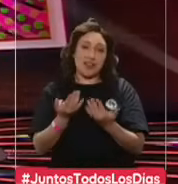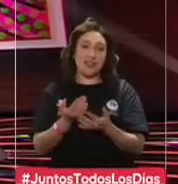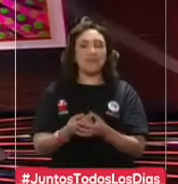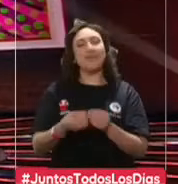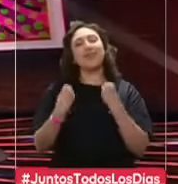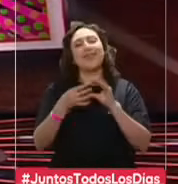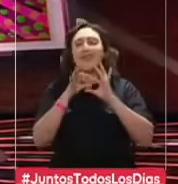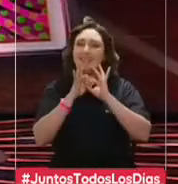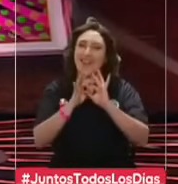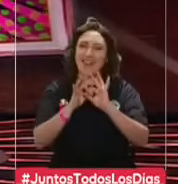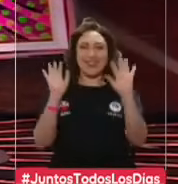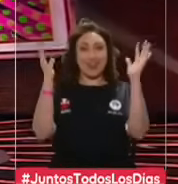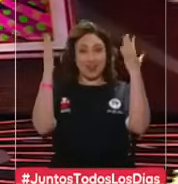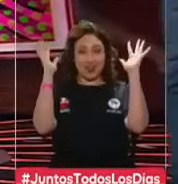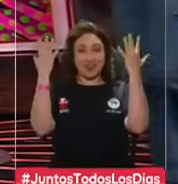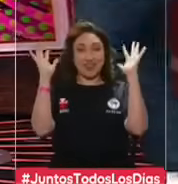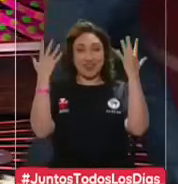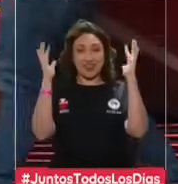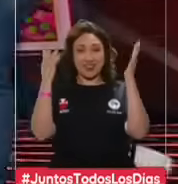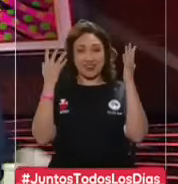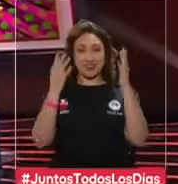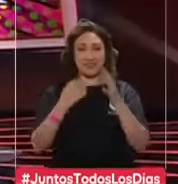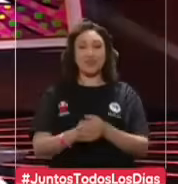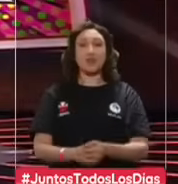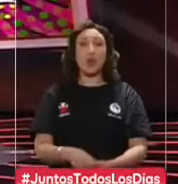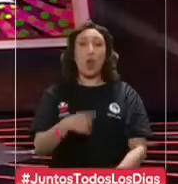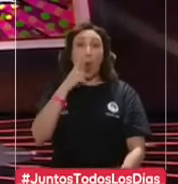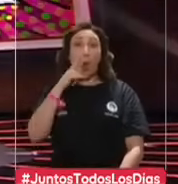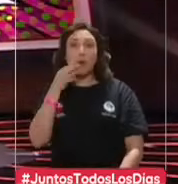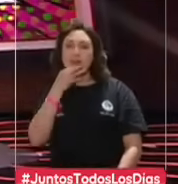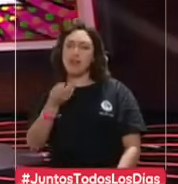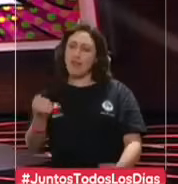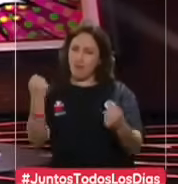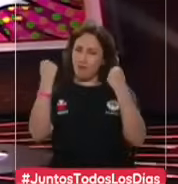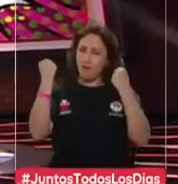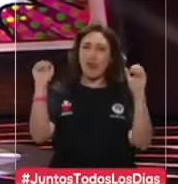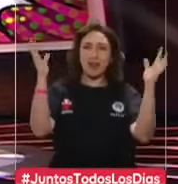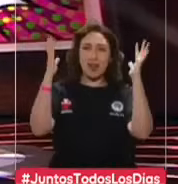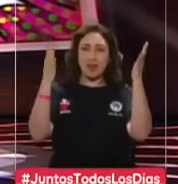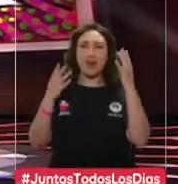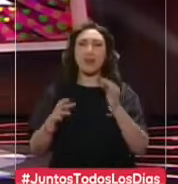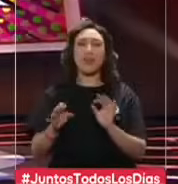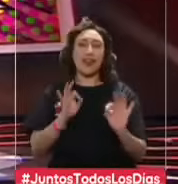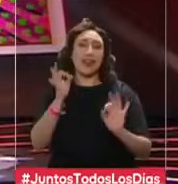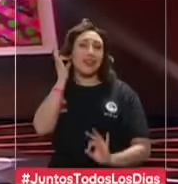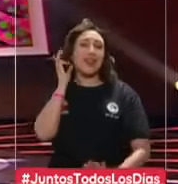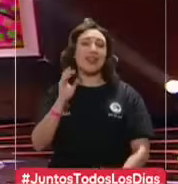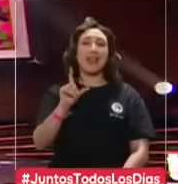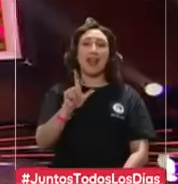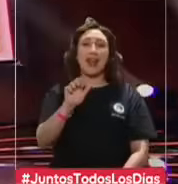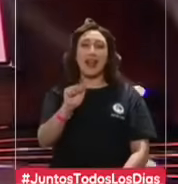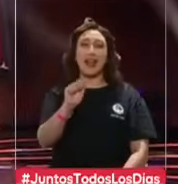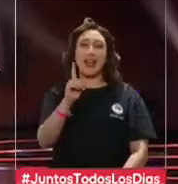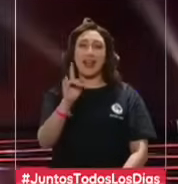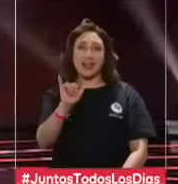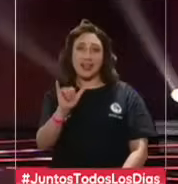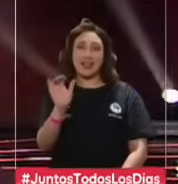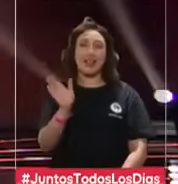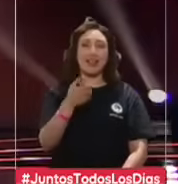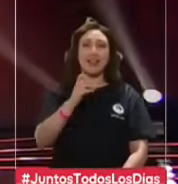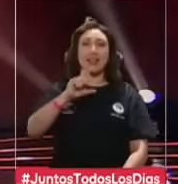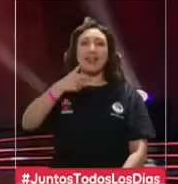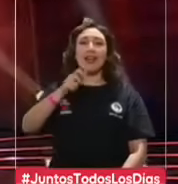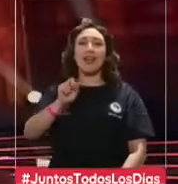Muchas gracias por sus aplausos. Fuerte el aplauso para Lady García, que hoy día nos acompaña acá en el Teatro